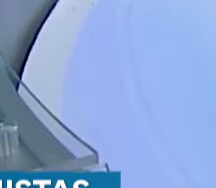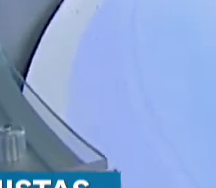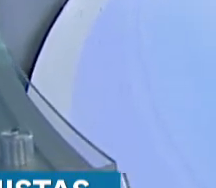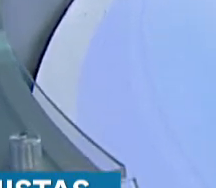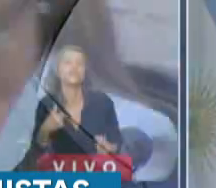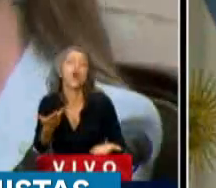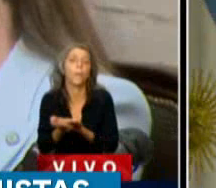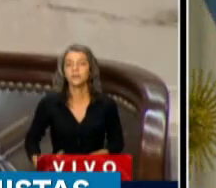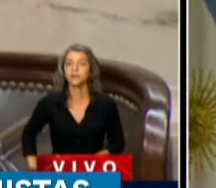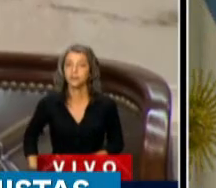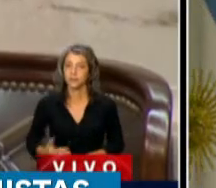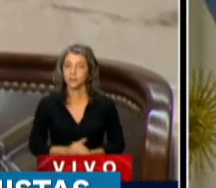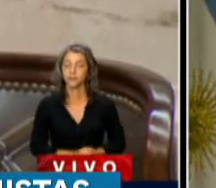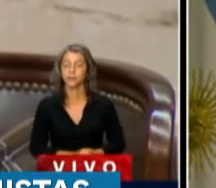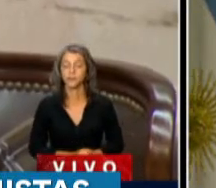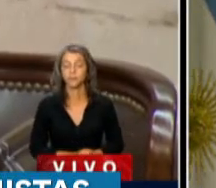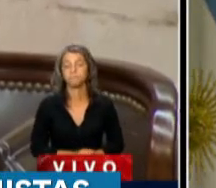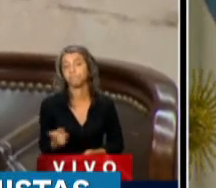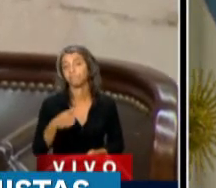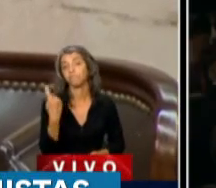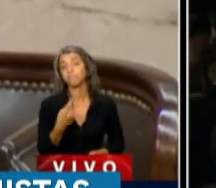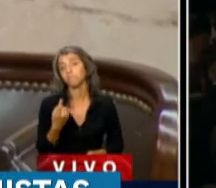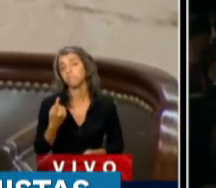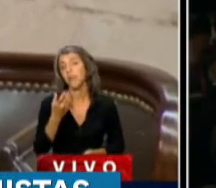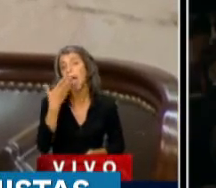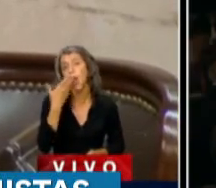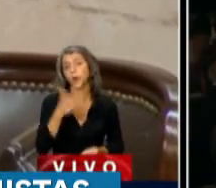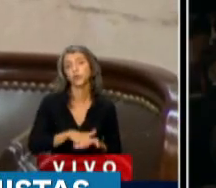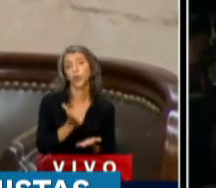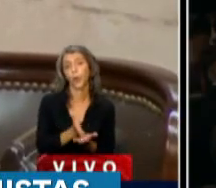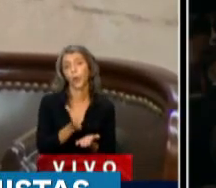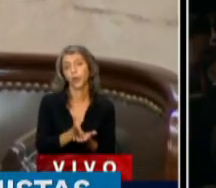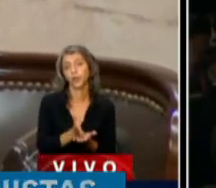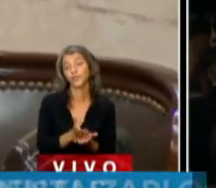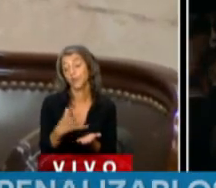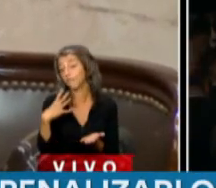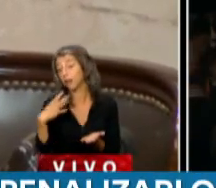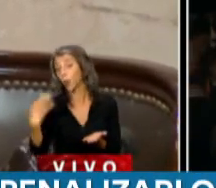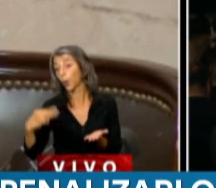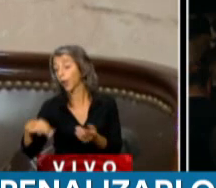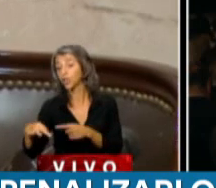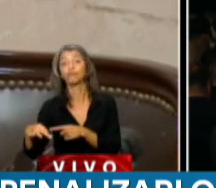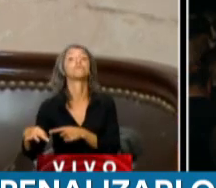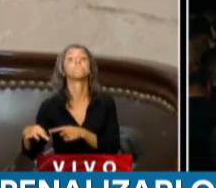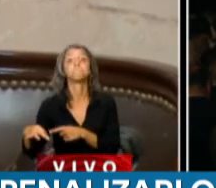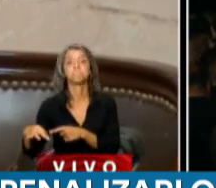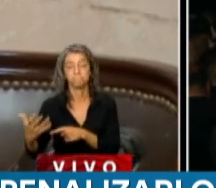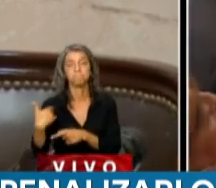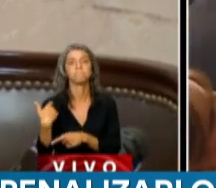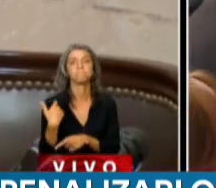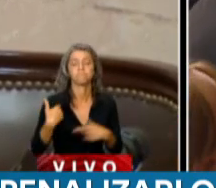por la negación de estos crímenes de lesa humanidad, porque un proceso similar se está viviendo en Europa, un proceso similar tiene incidencia en la